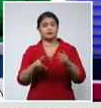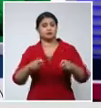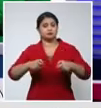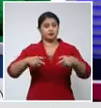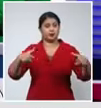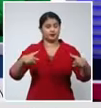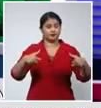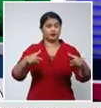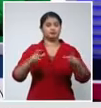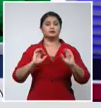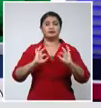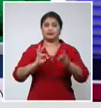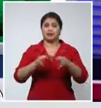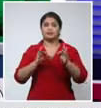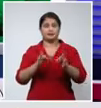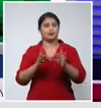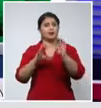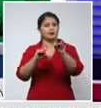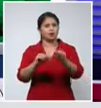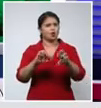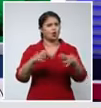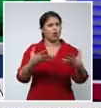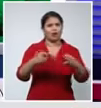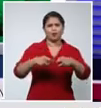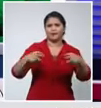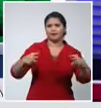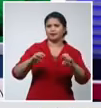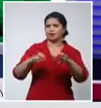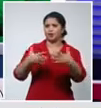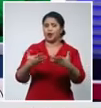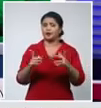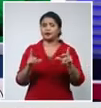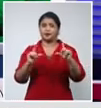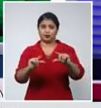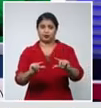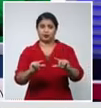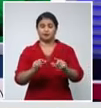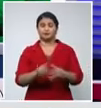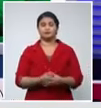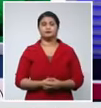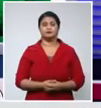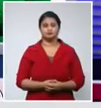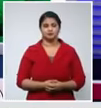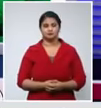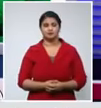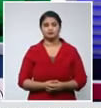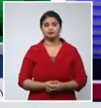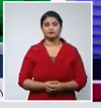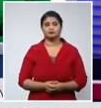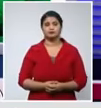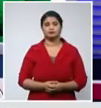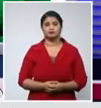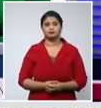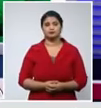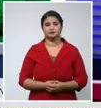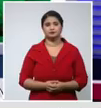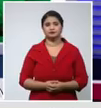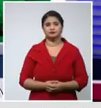enfatizado, pero realmente todavía en nuestro país, en ningún